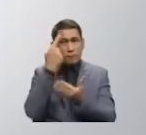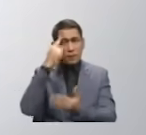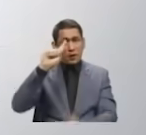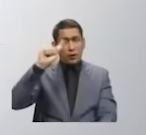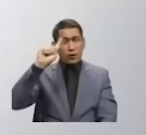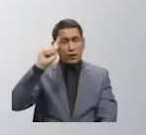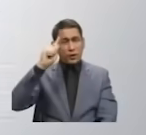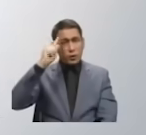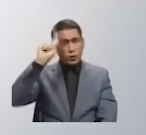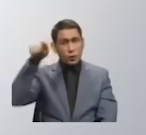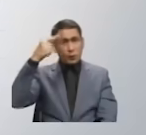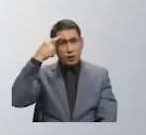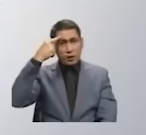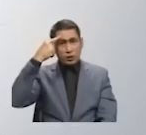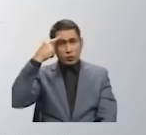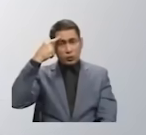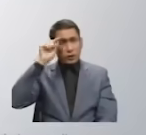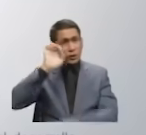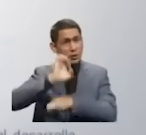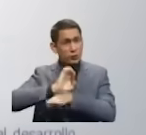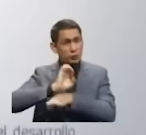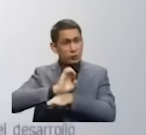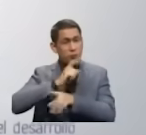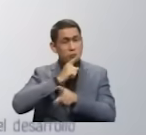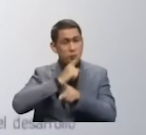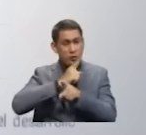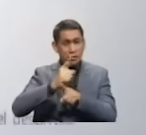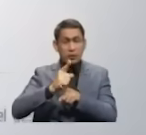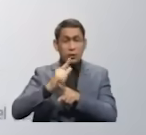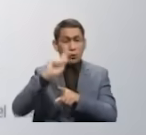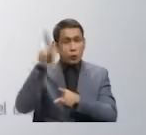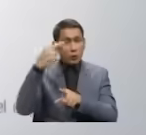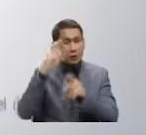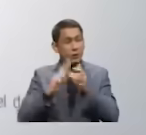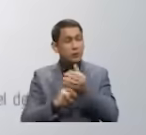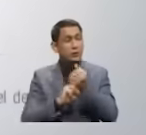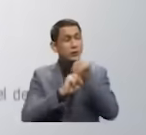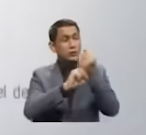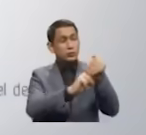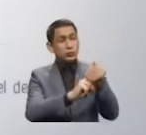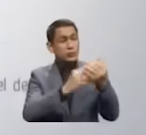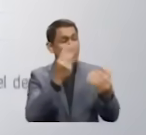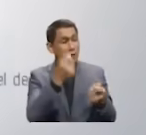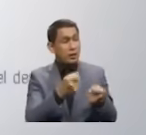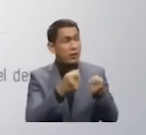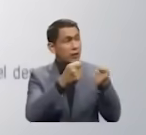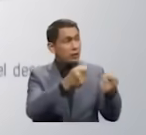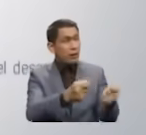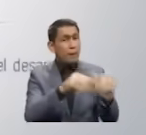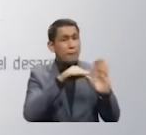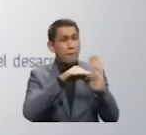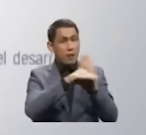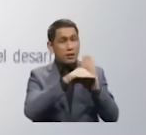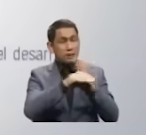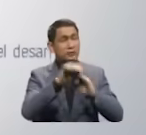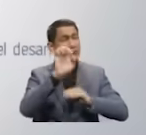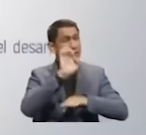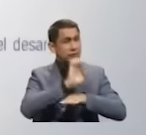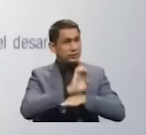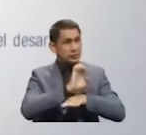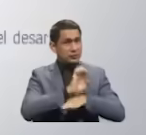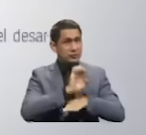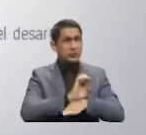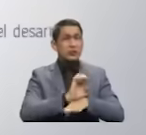Noboa y con este propósito direccionó recursos a Ban Ecuador, Conafips, el BEDE, BIES y